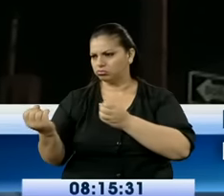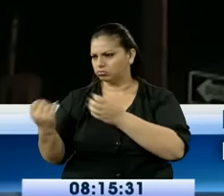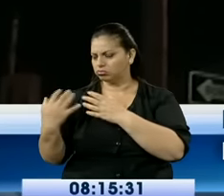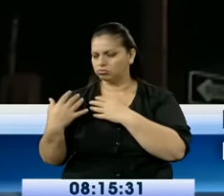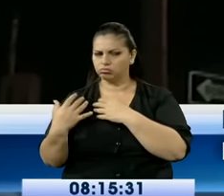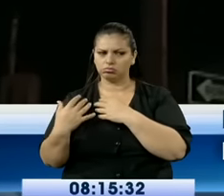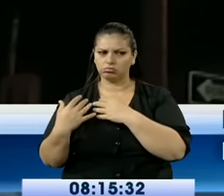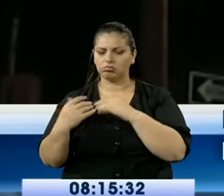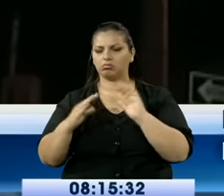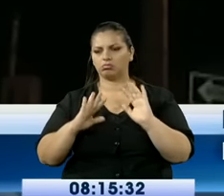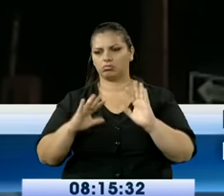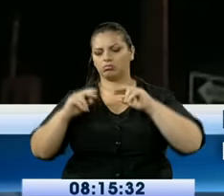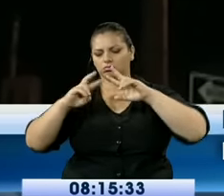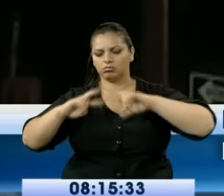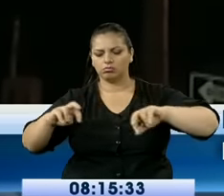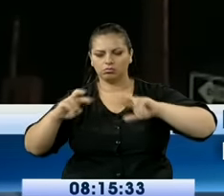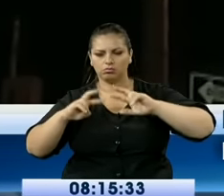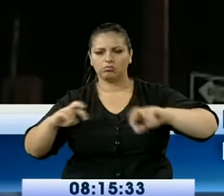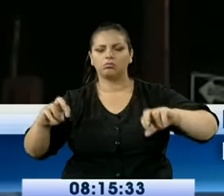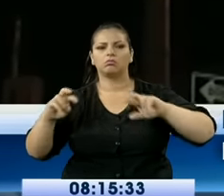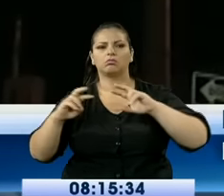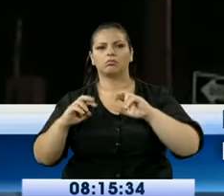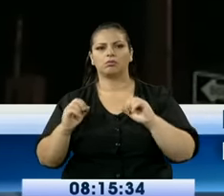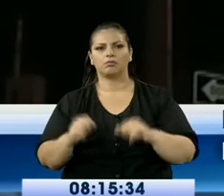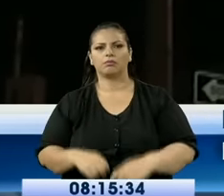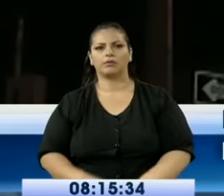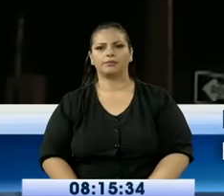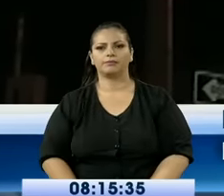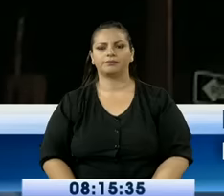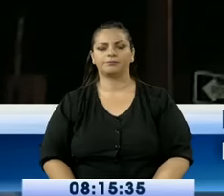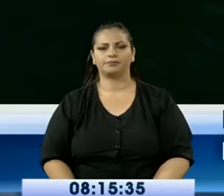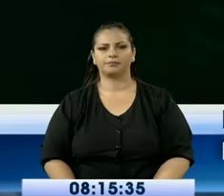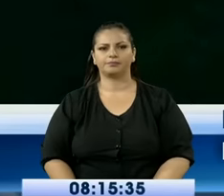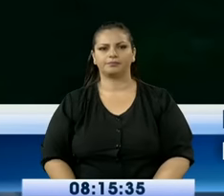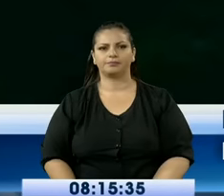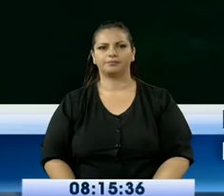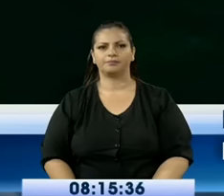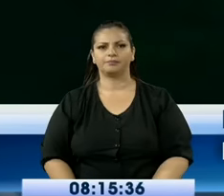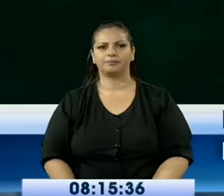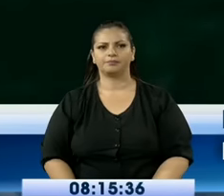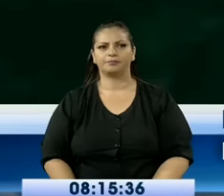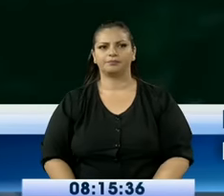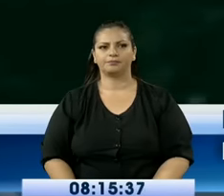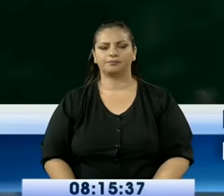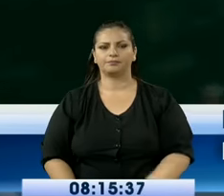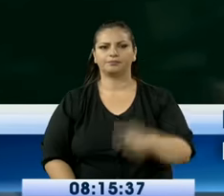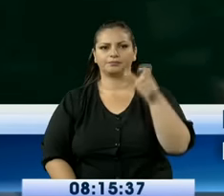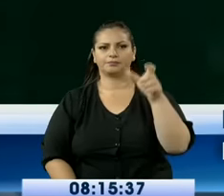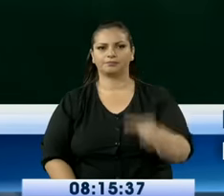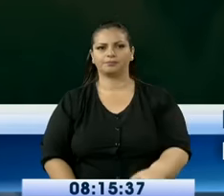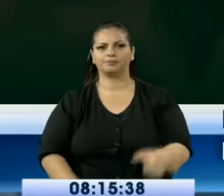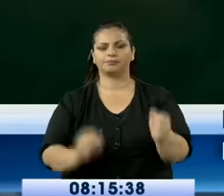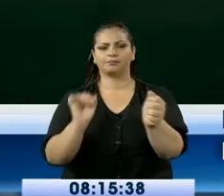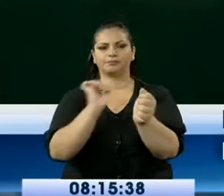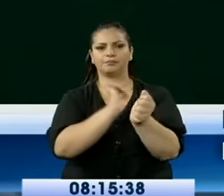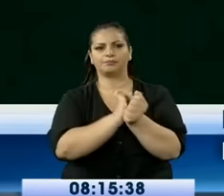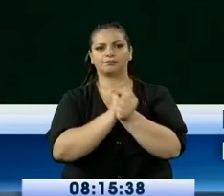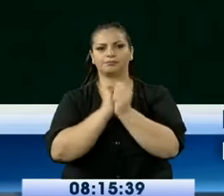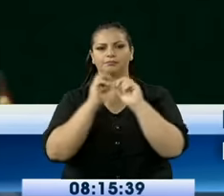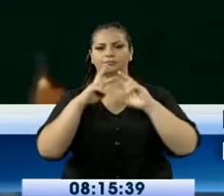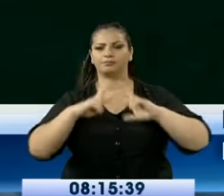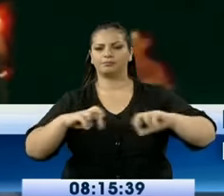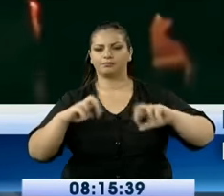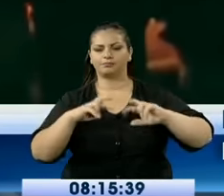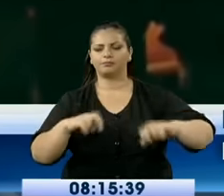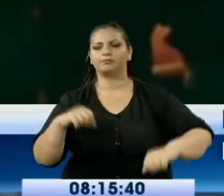irán descartando y será apuntando al móvil que ocasionó el hecho. Una persona fue detenida para investigaciones. Sí, al